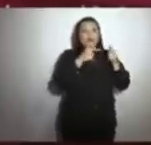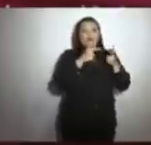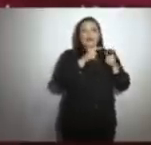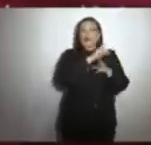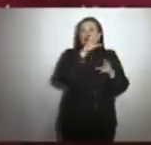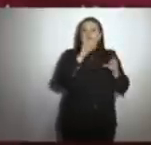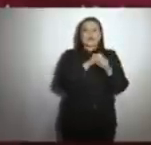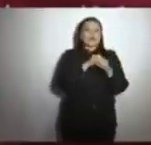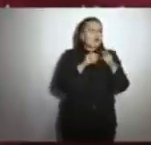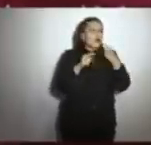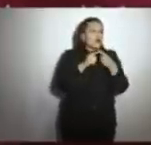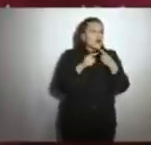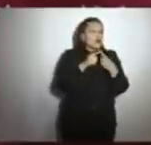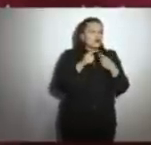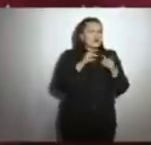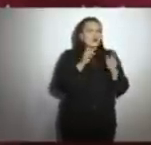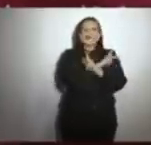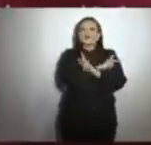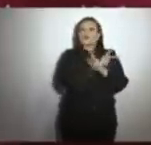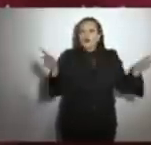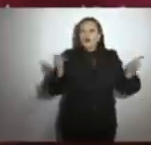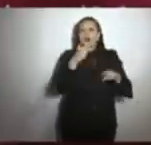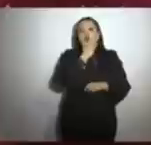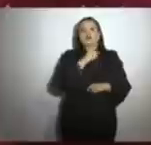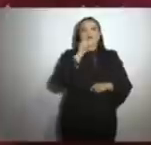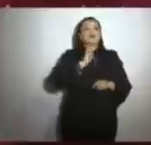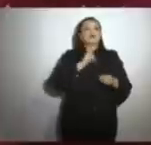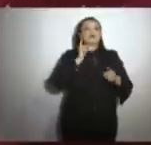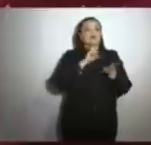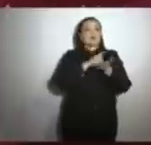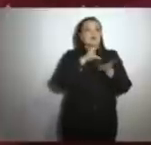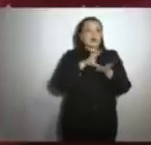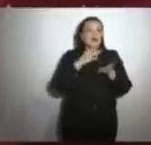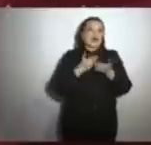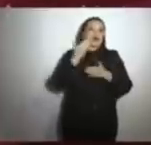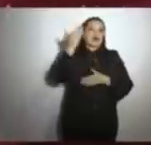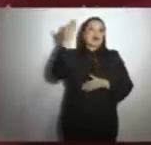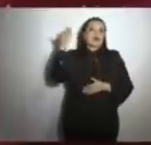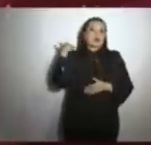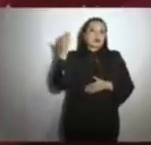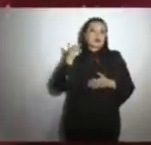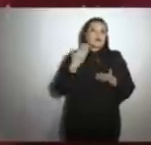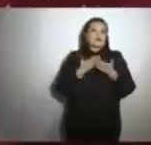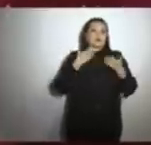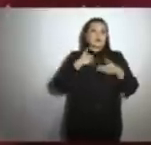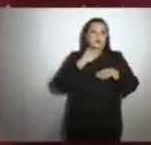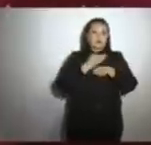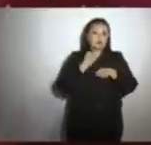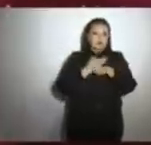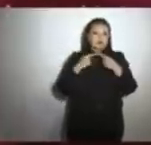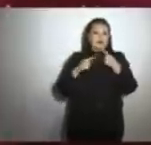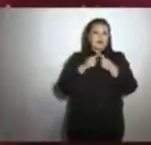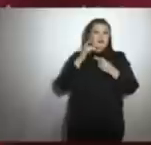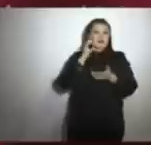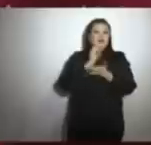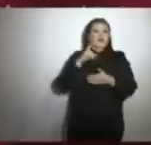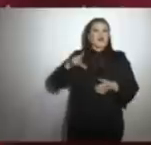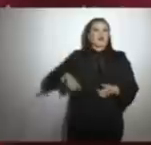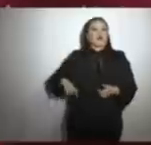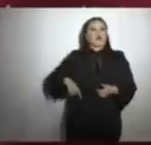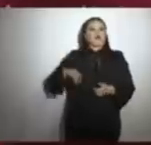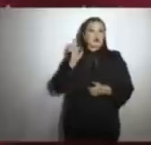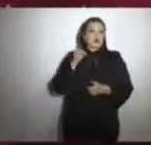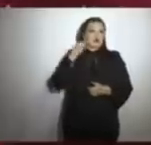decir, para todas y para todos. Hasta ahora la pensión que implementa el gobierno federal es una